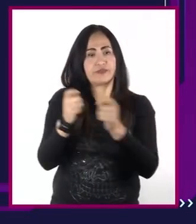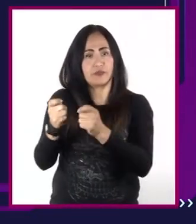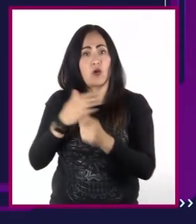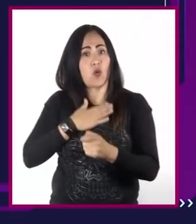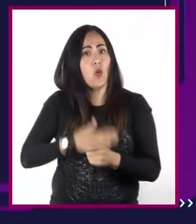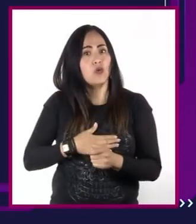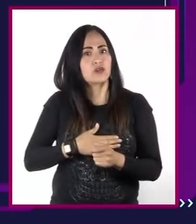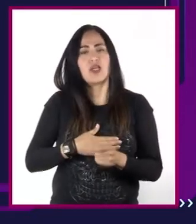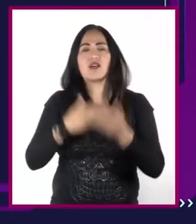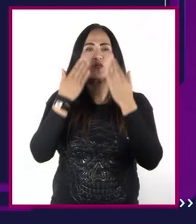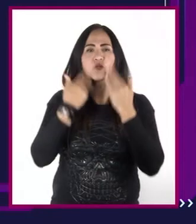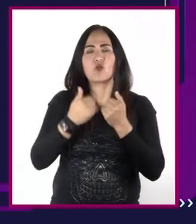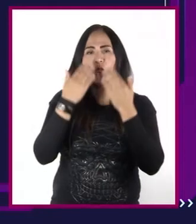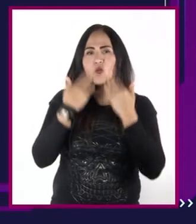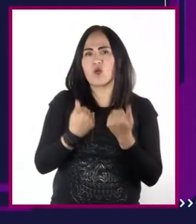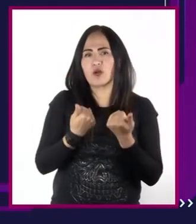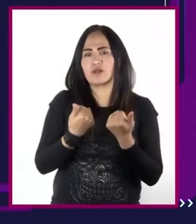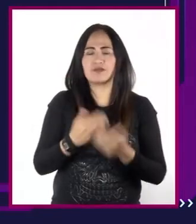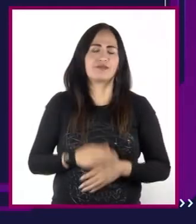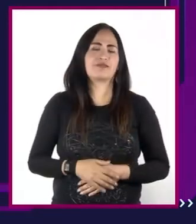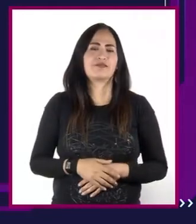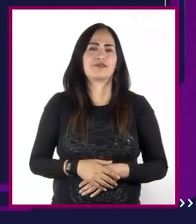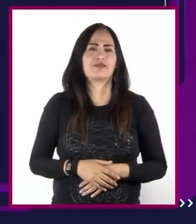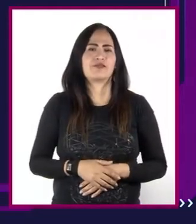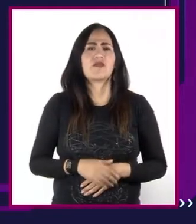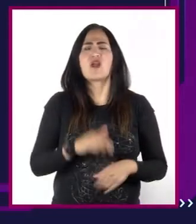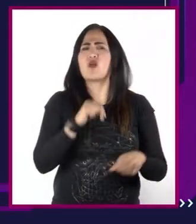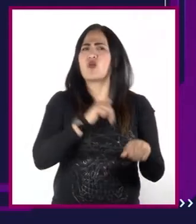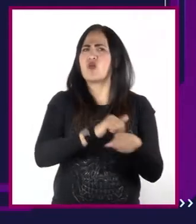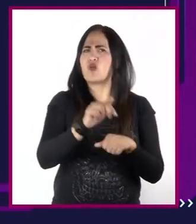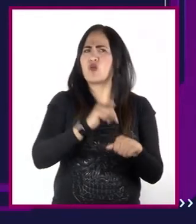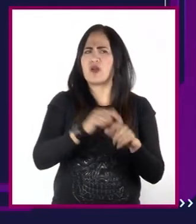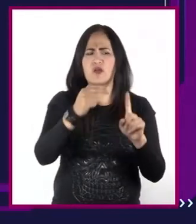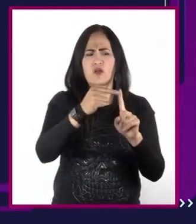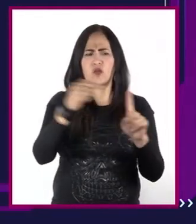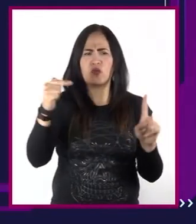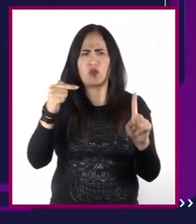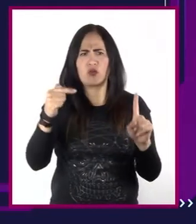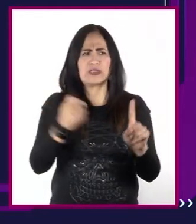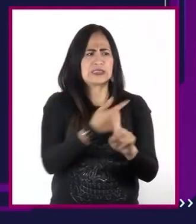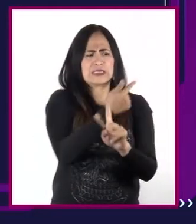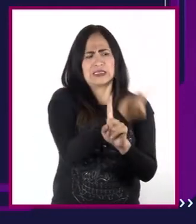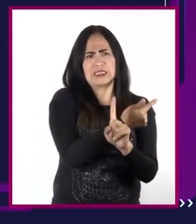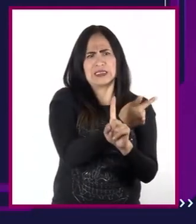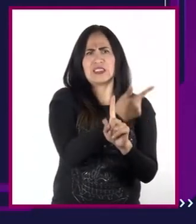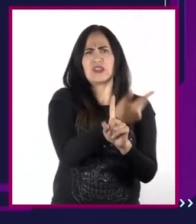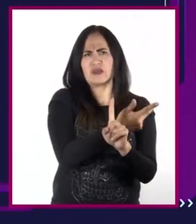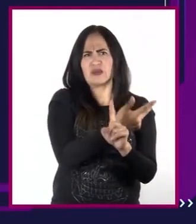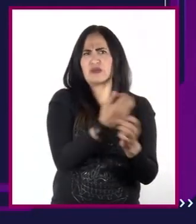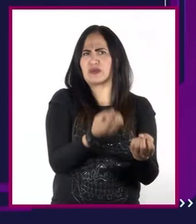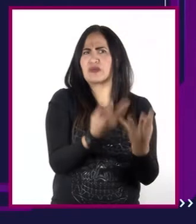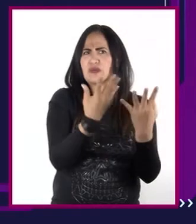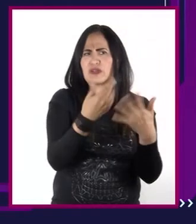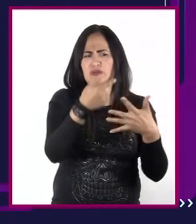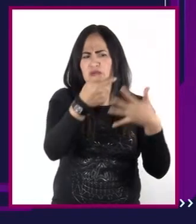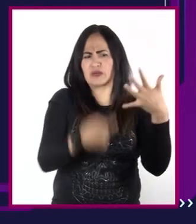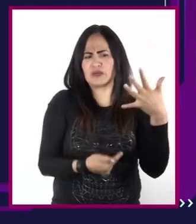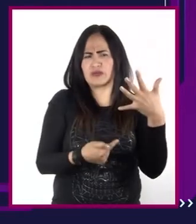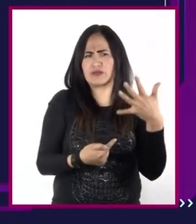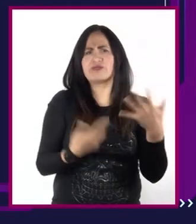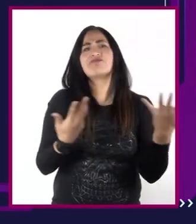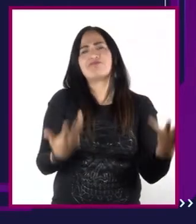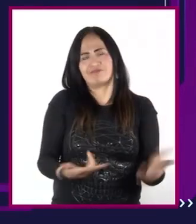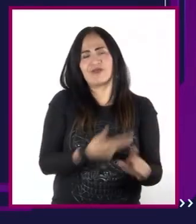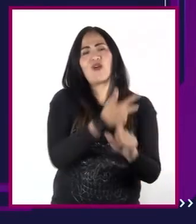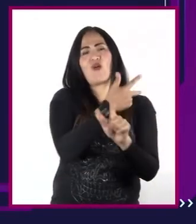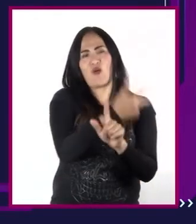equitativa. Entonces, ¿entre qué número debemos dividir? ¿Entre 7 u 8? Así es,